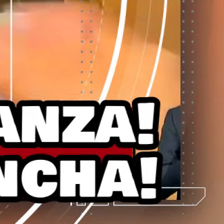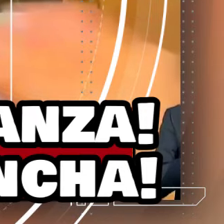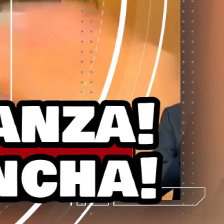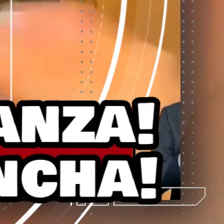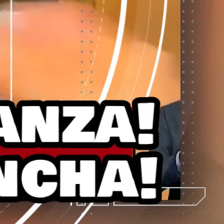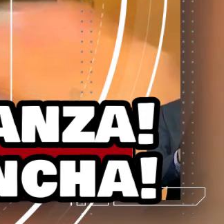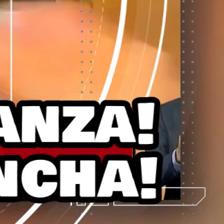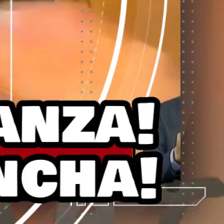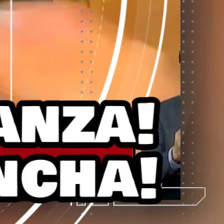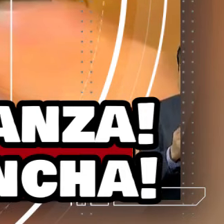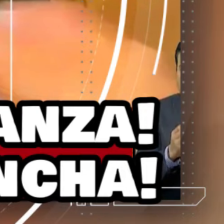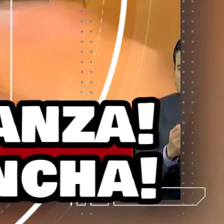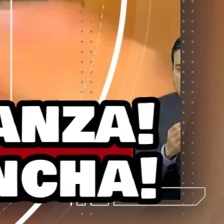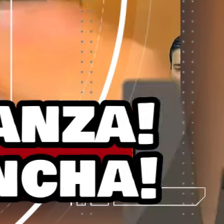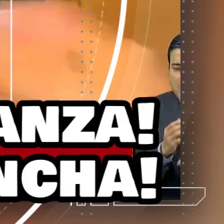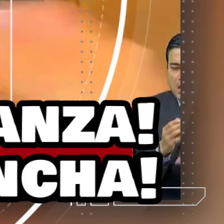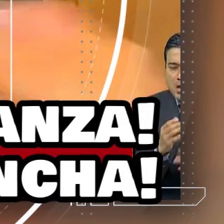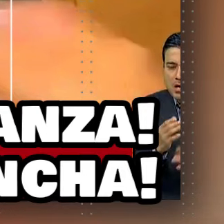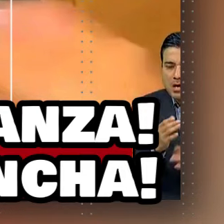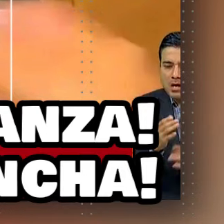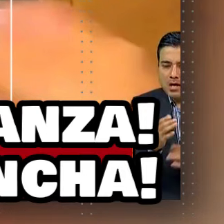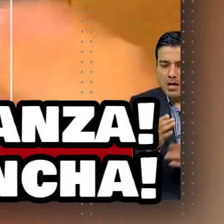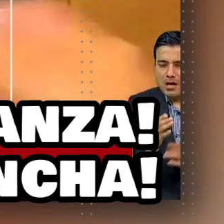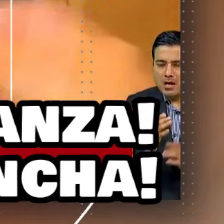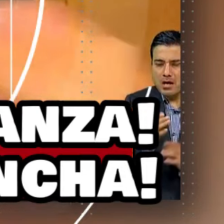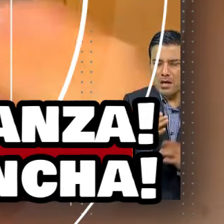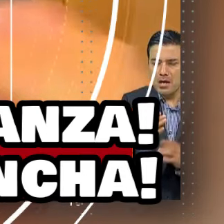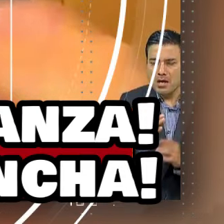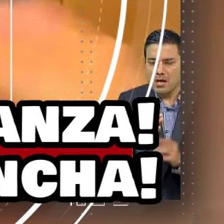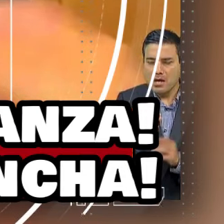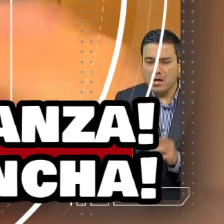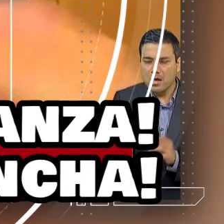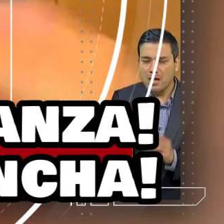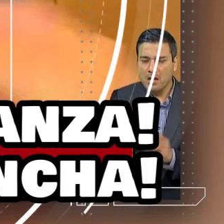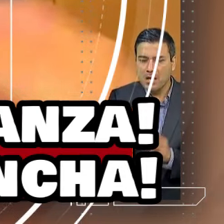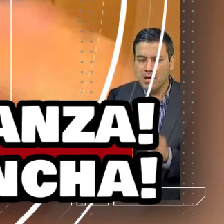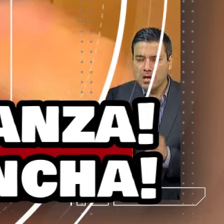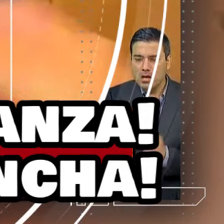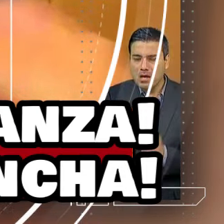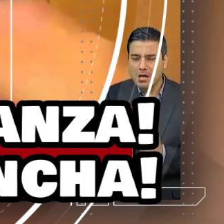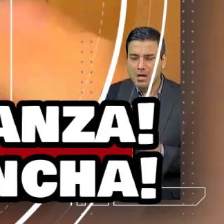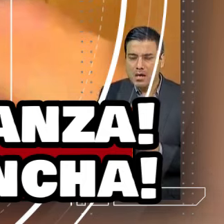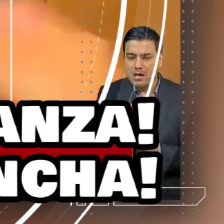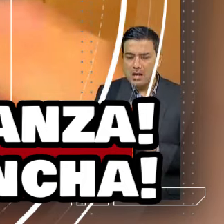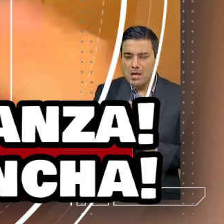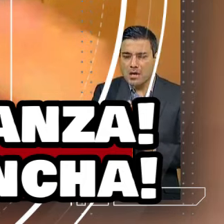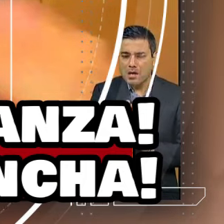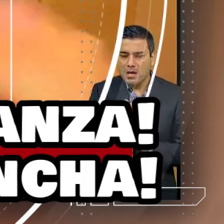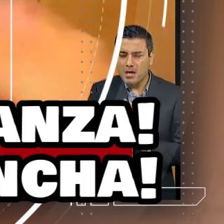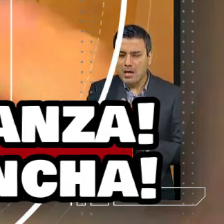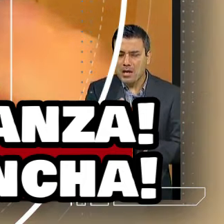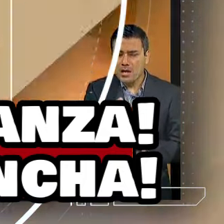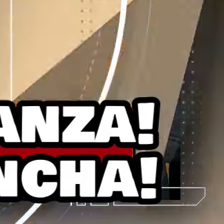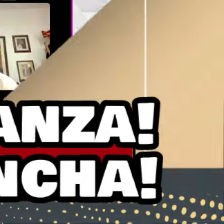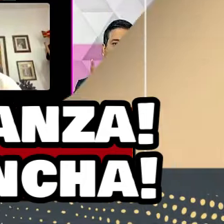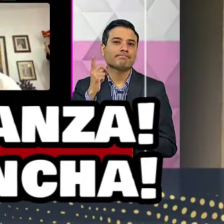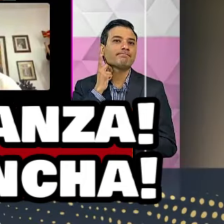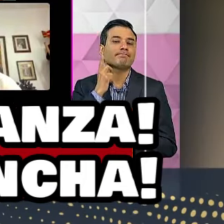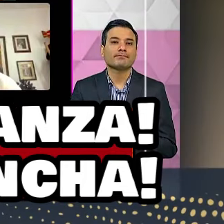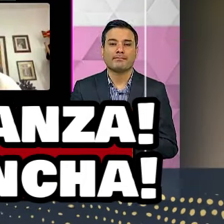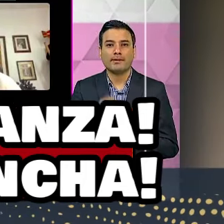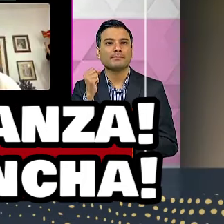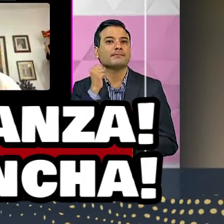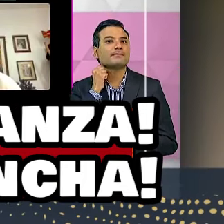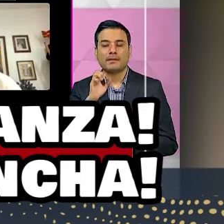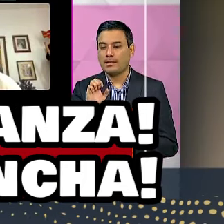exige respeto para la lench tadey por tratarla como empleada como le manda su amo el lampón Claudio x González senador